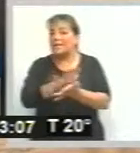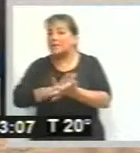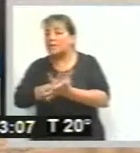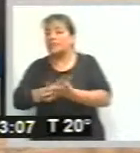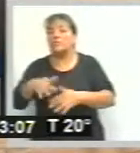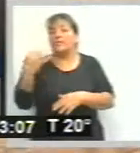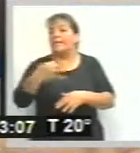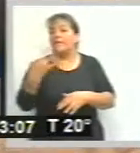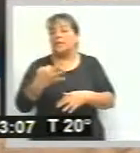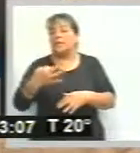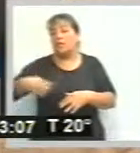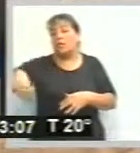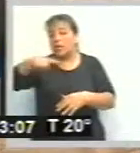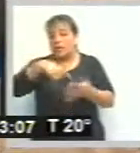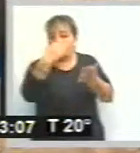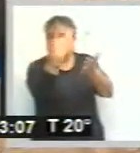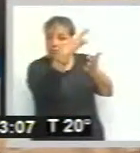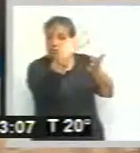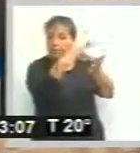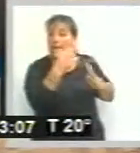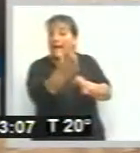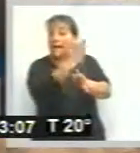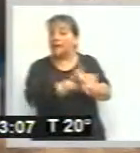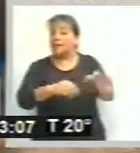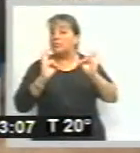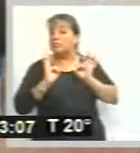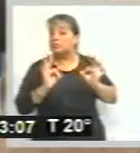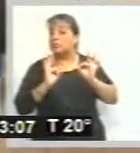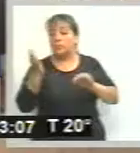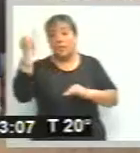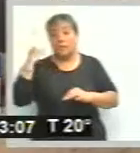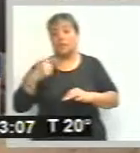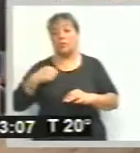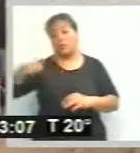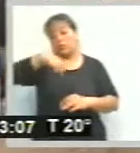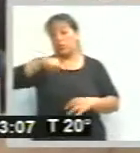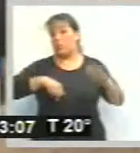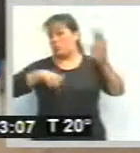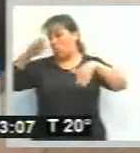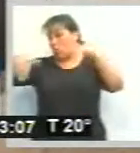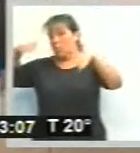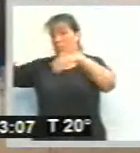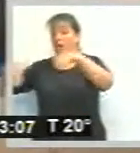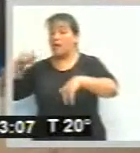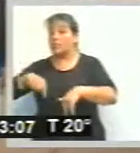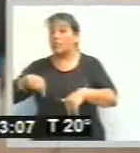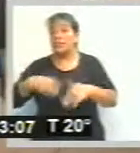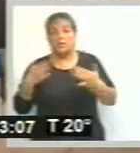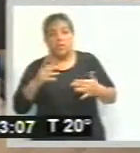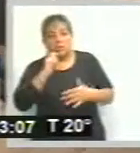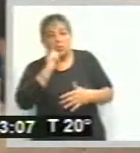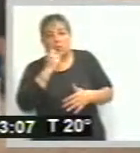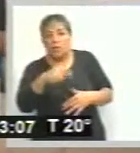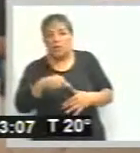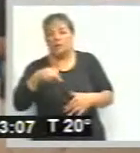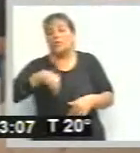ver con lo que un estudio previo que ya se ha realizado en su momento. Bueno, fuimos convocados, la verdad que vemos con agrado, porque esto nosotros lo